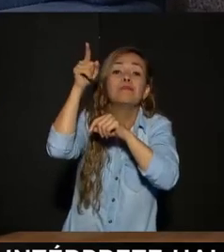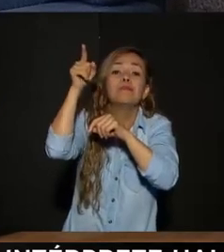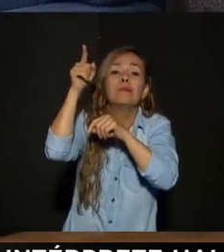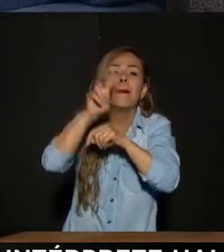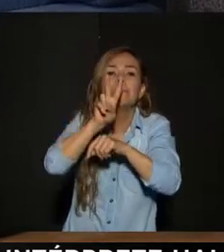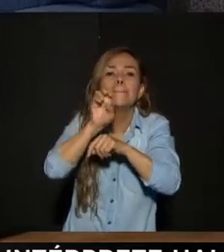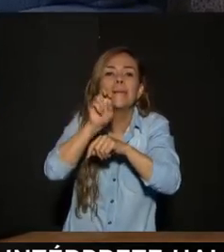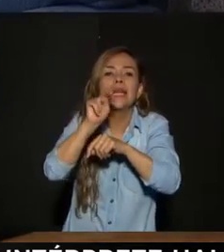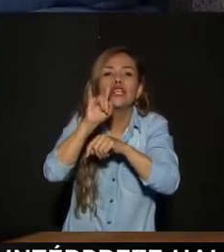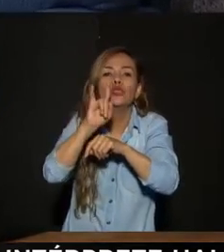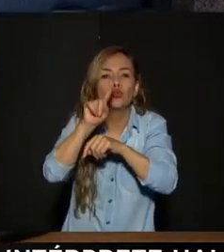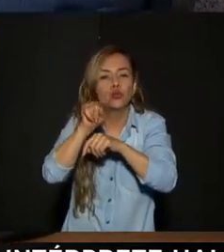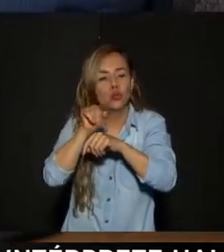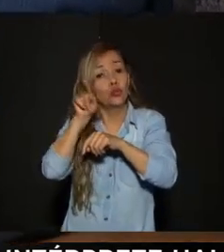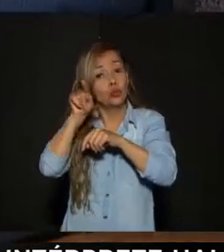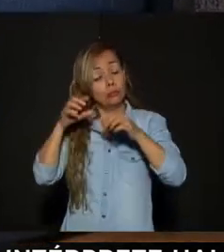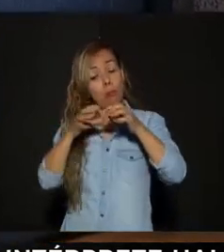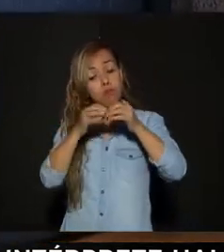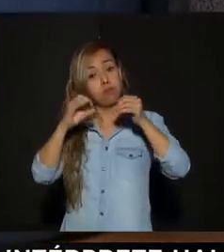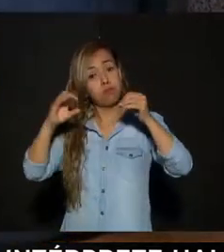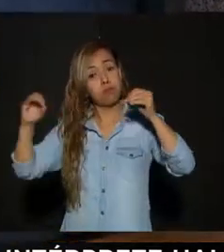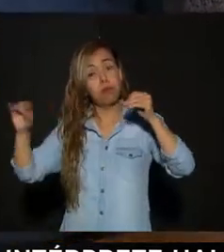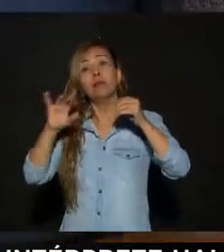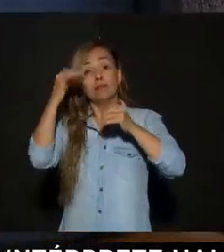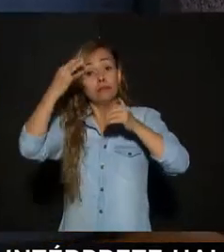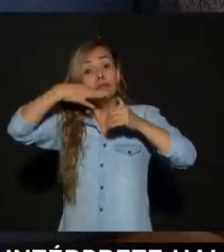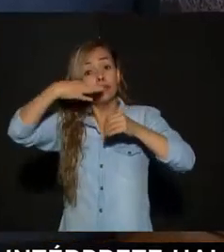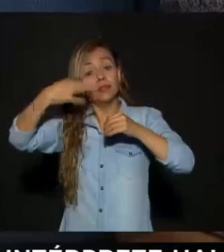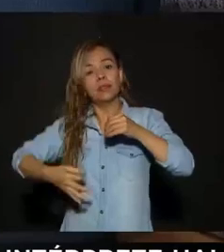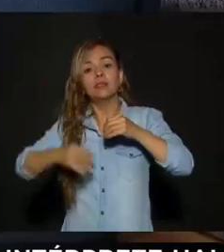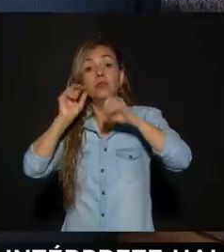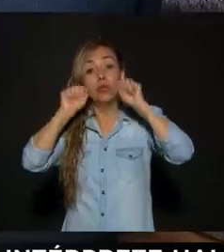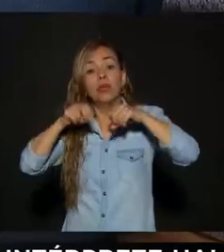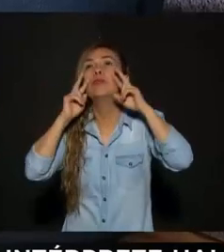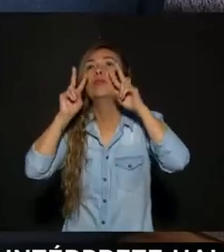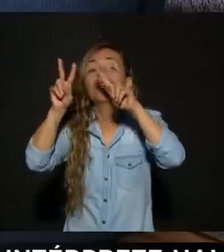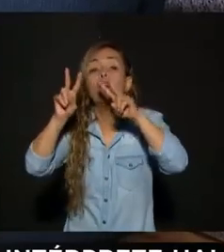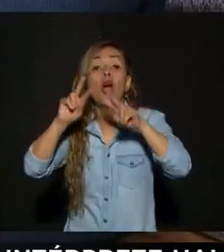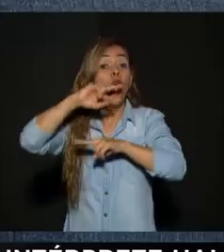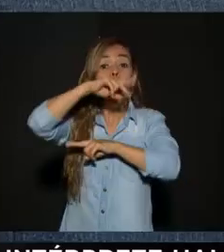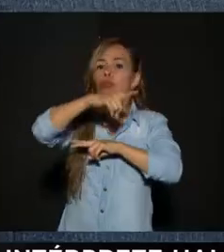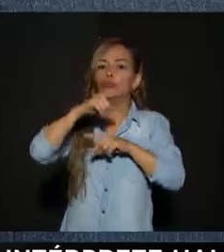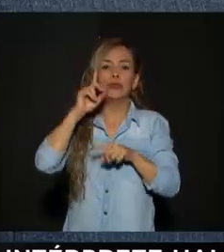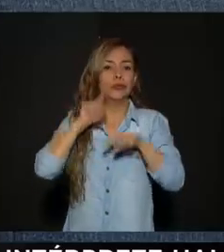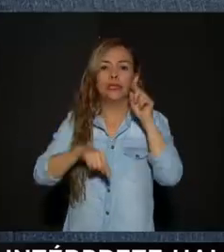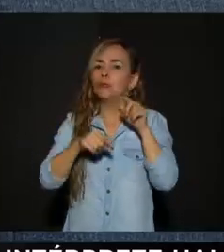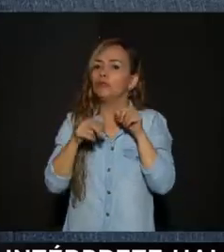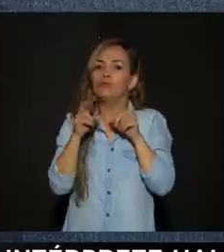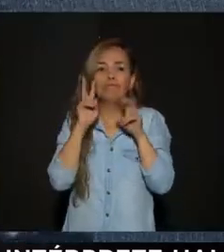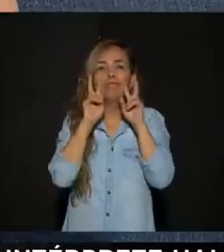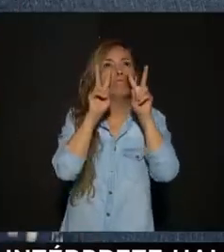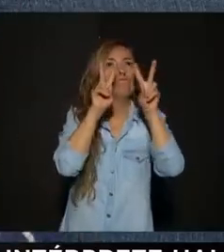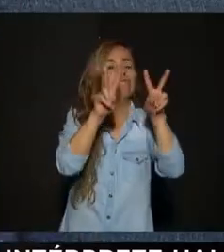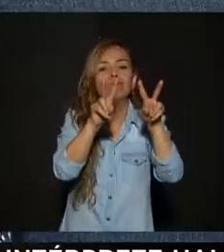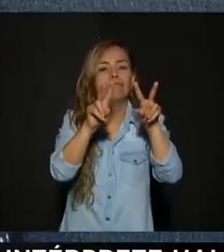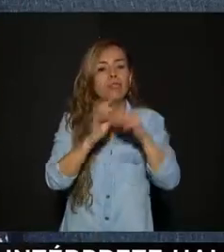puede ver y los estamos constantemente observando. Hay otros que no los vemos con nuestros ojos a simple vista. Hay astrónomos